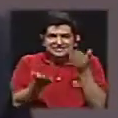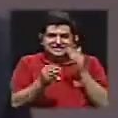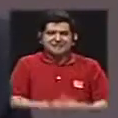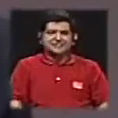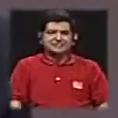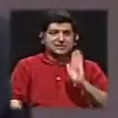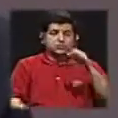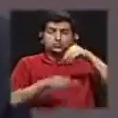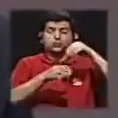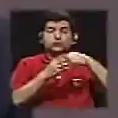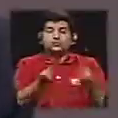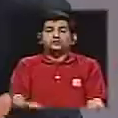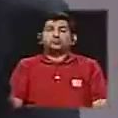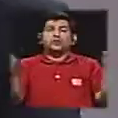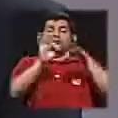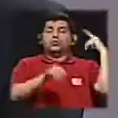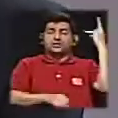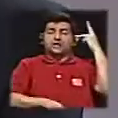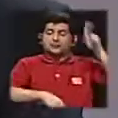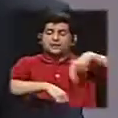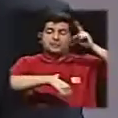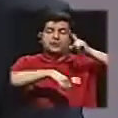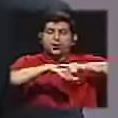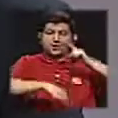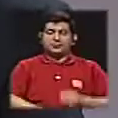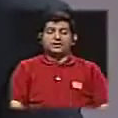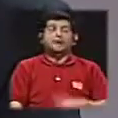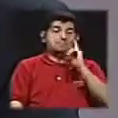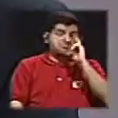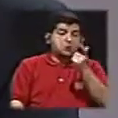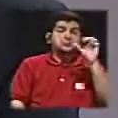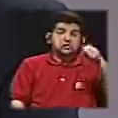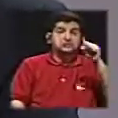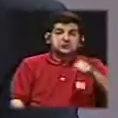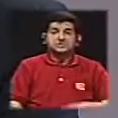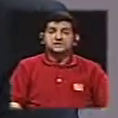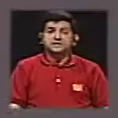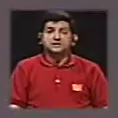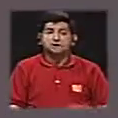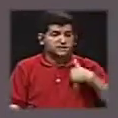su gran aporte a la política, sí, nacional. Sí, sí, dichosamente. Pero, yo creo que